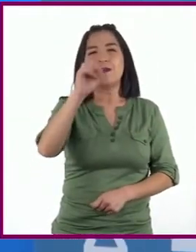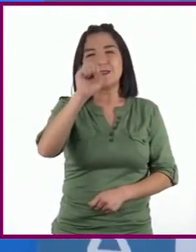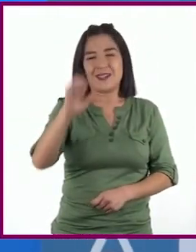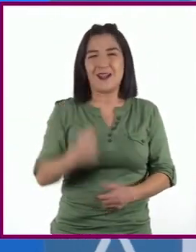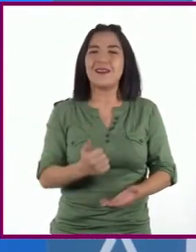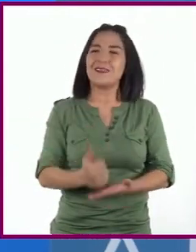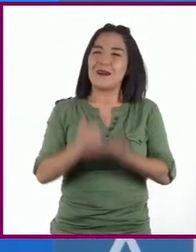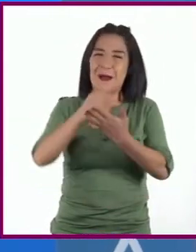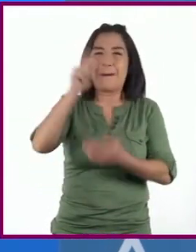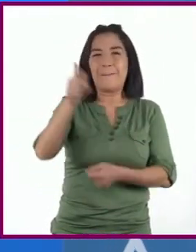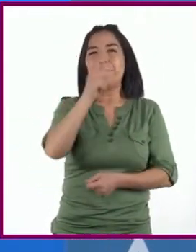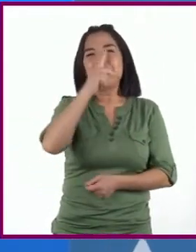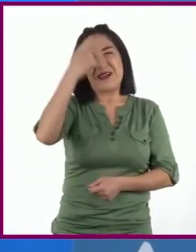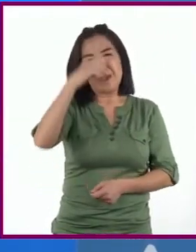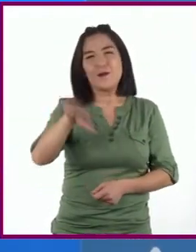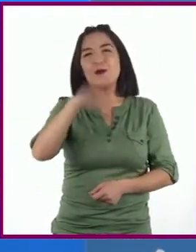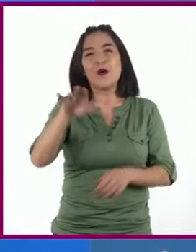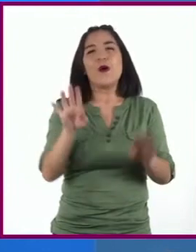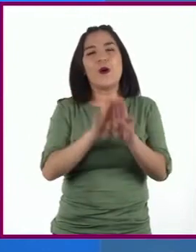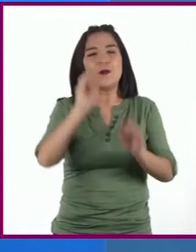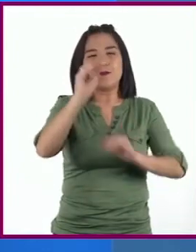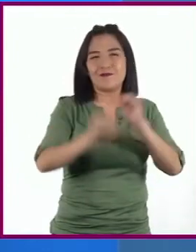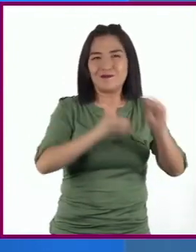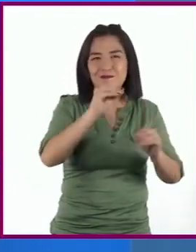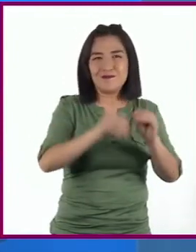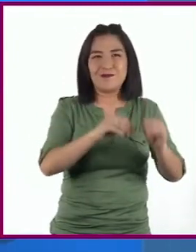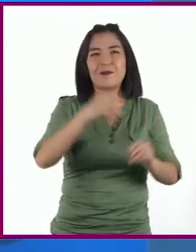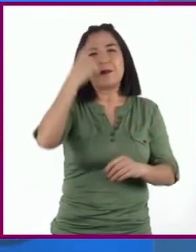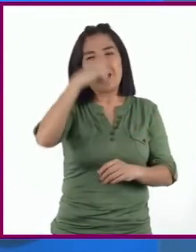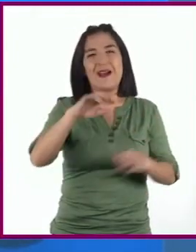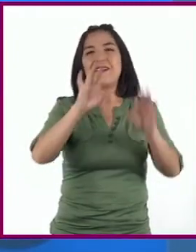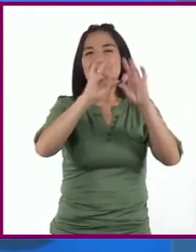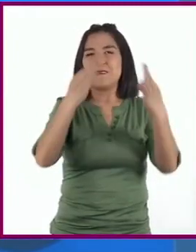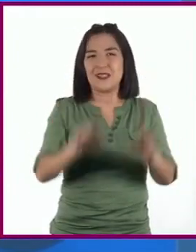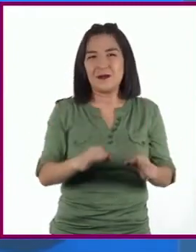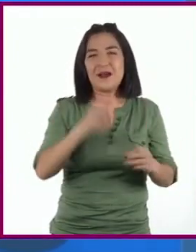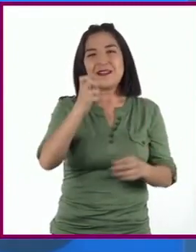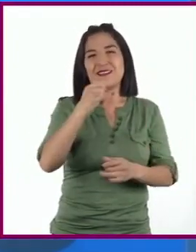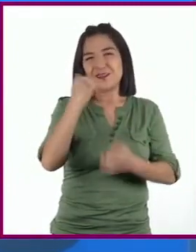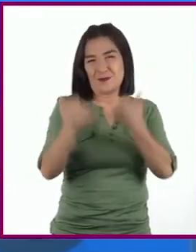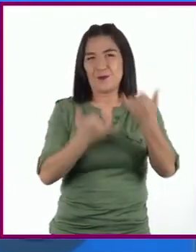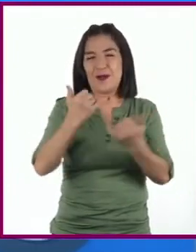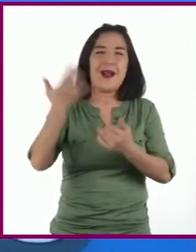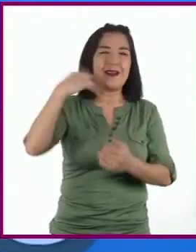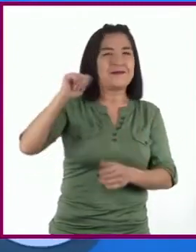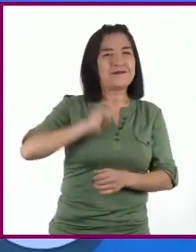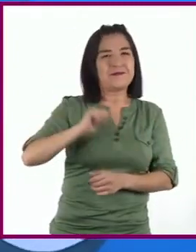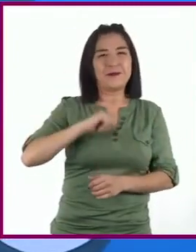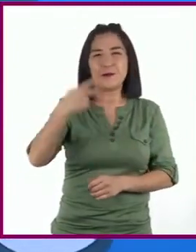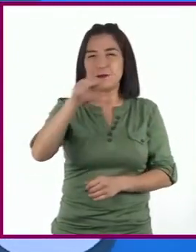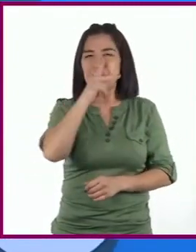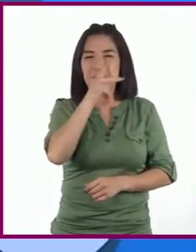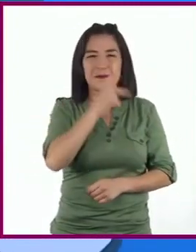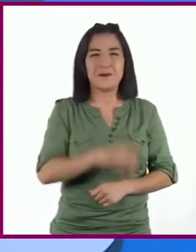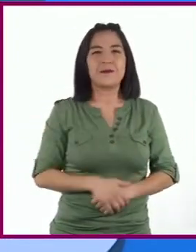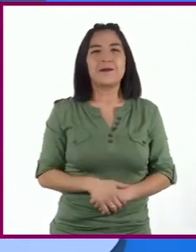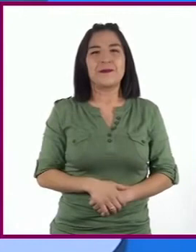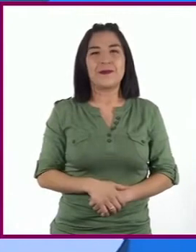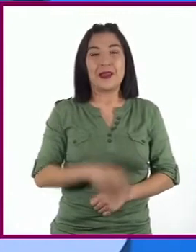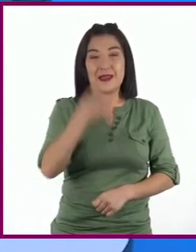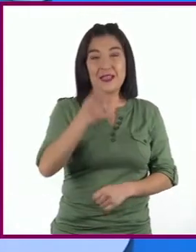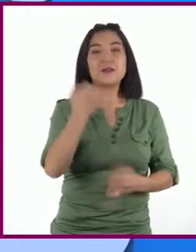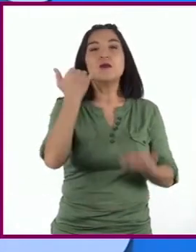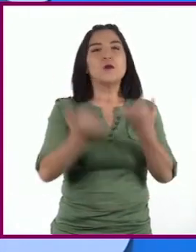papá a buscar la manera de acomodar figuras de un juego que su papá jugaba? Donde el